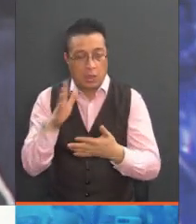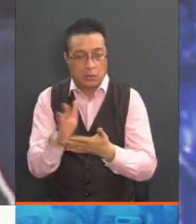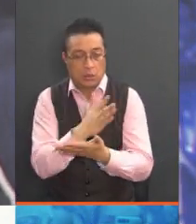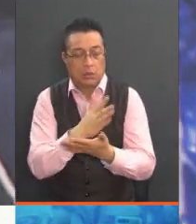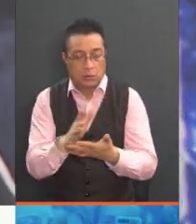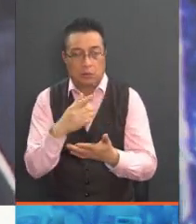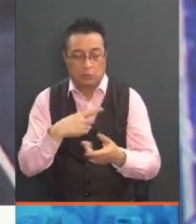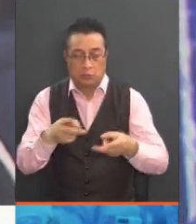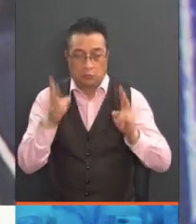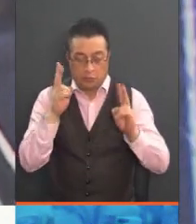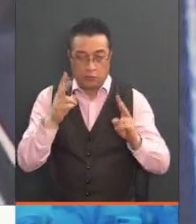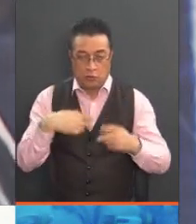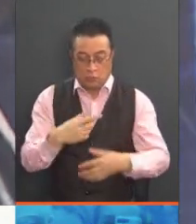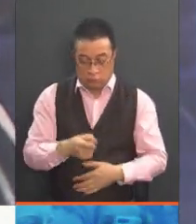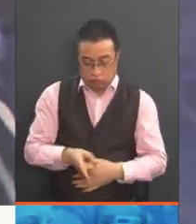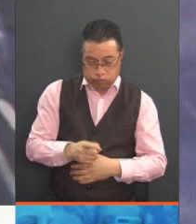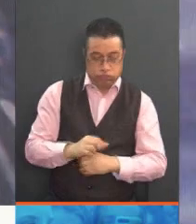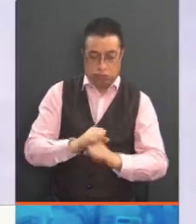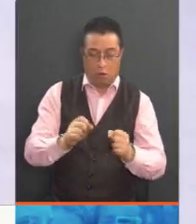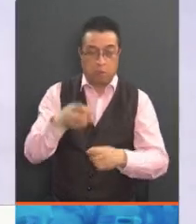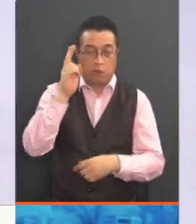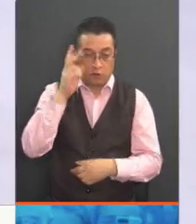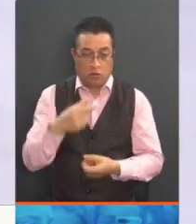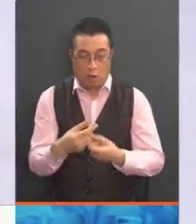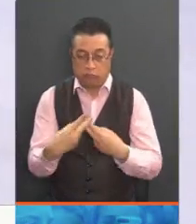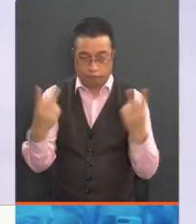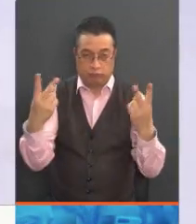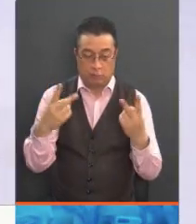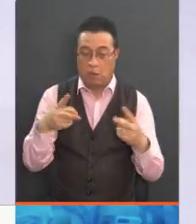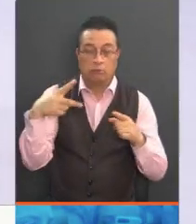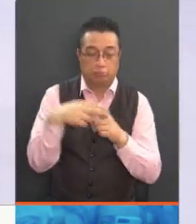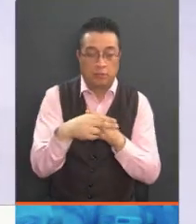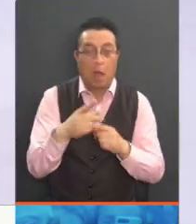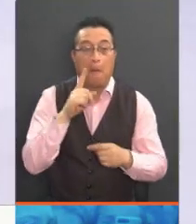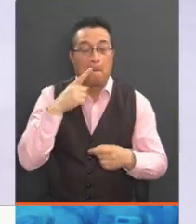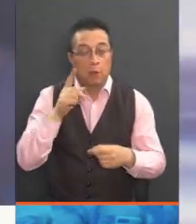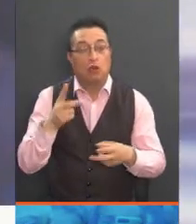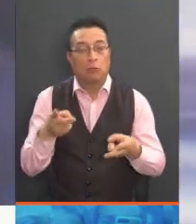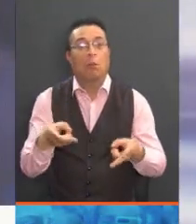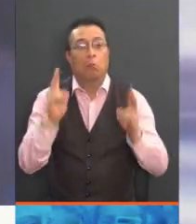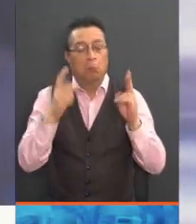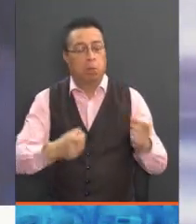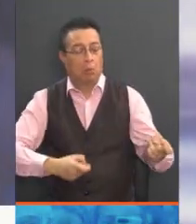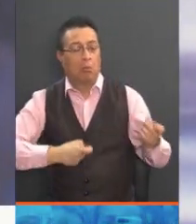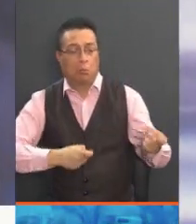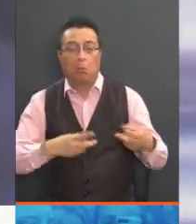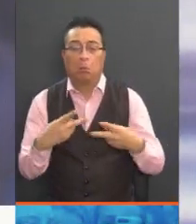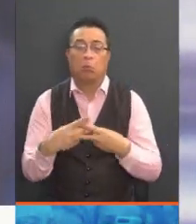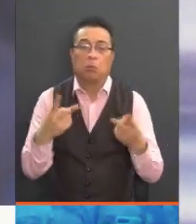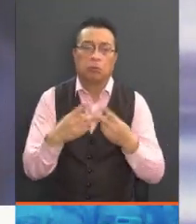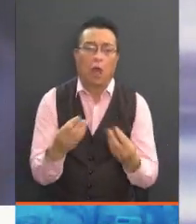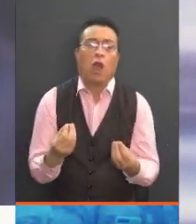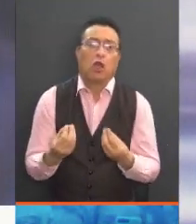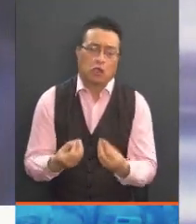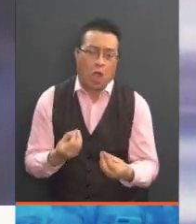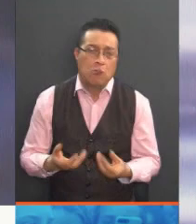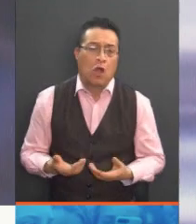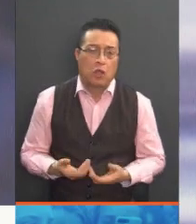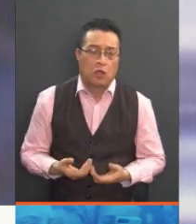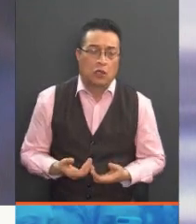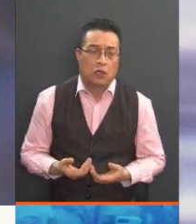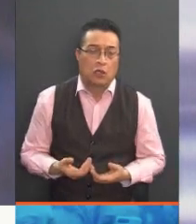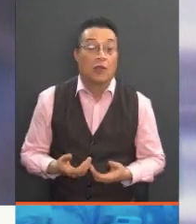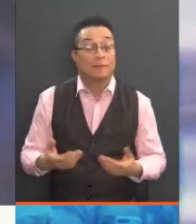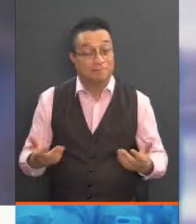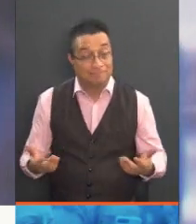de la anatomía. Toda la razón. Que impiden algún tipo de comentarios, pero en este caso no fue aplicado. Ahora,